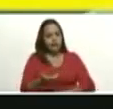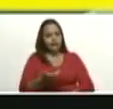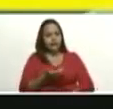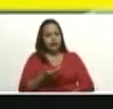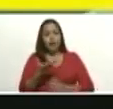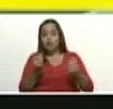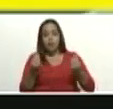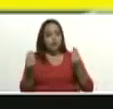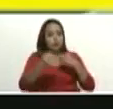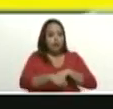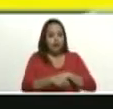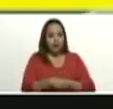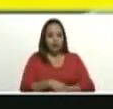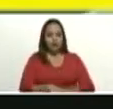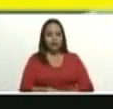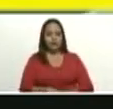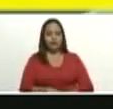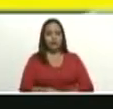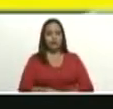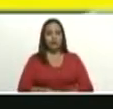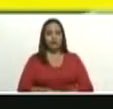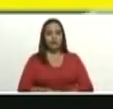Mucho más.